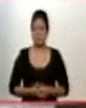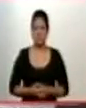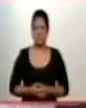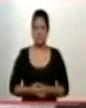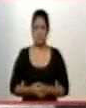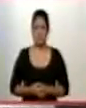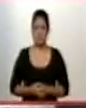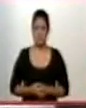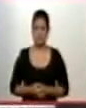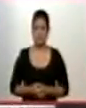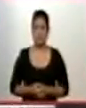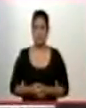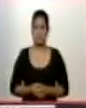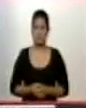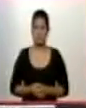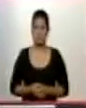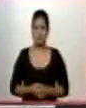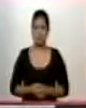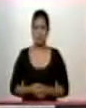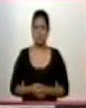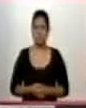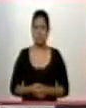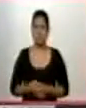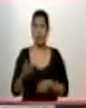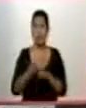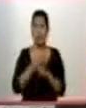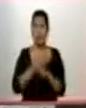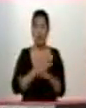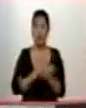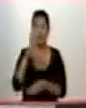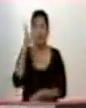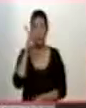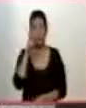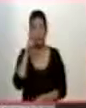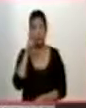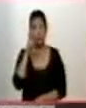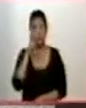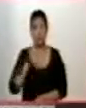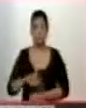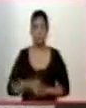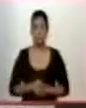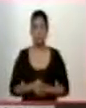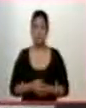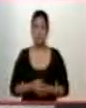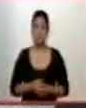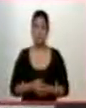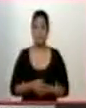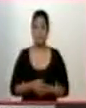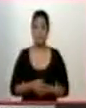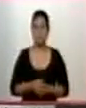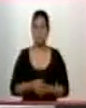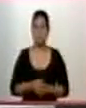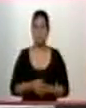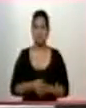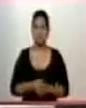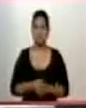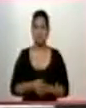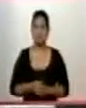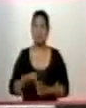Ministra, le escuchábamos más temprano decir en su intervención en la sesión de Naciones Unidas, y también